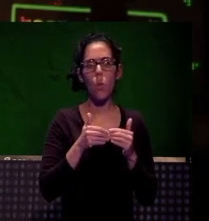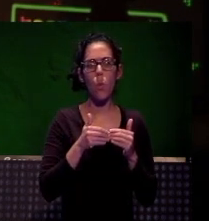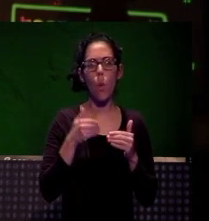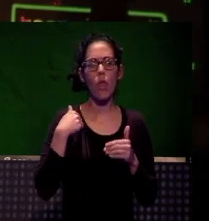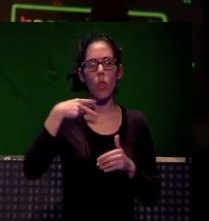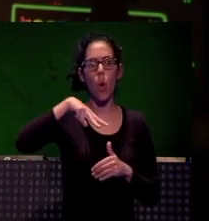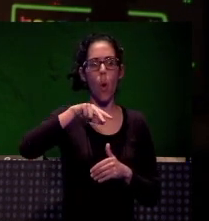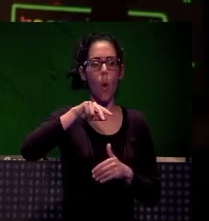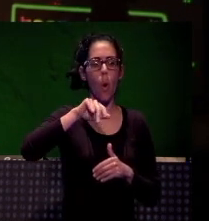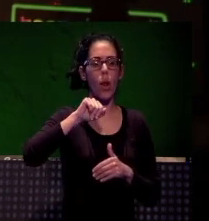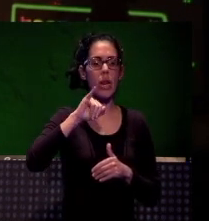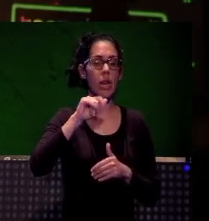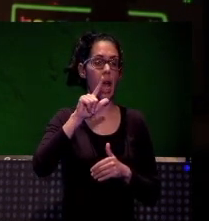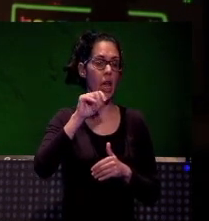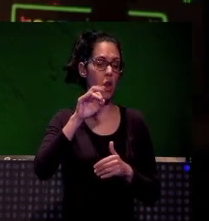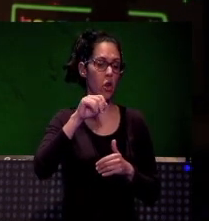nylon